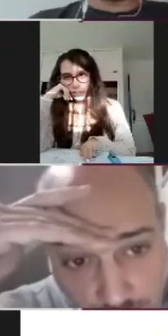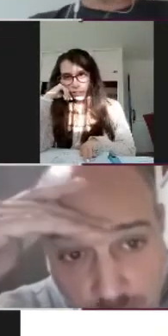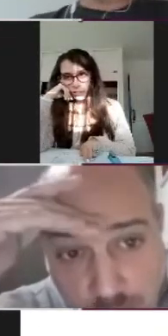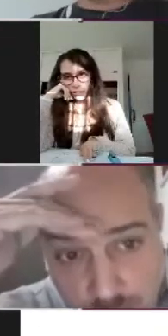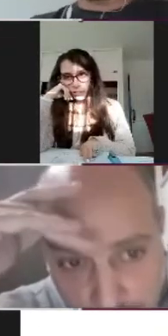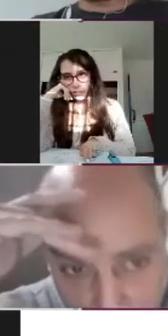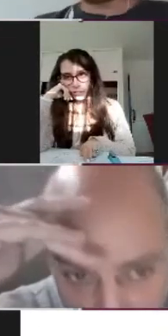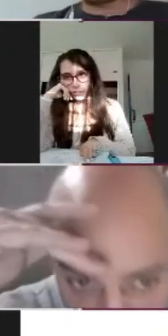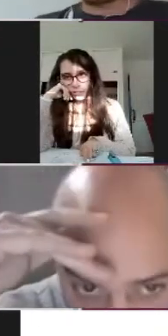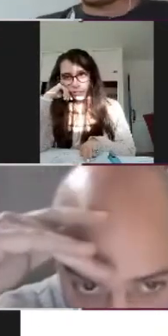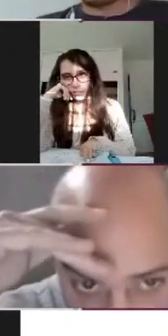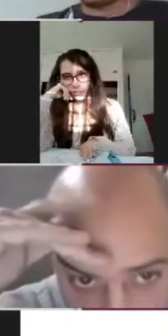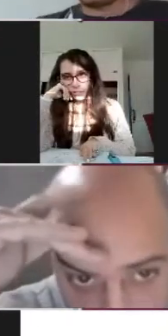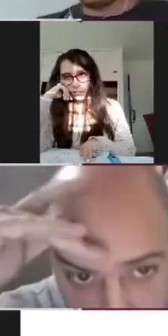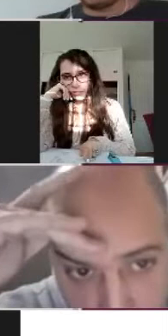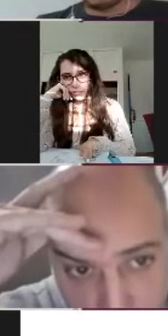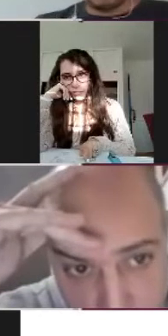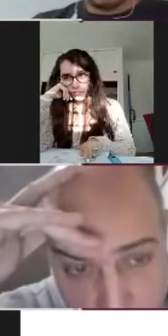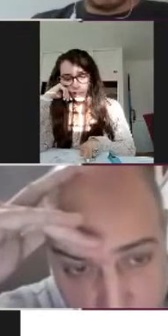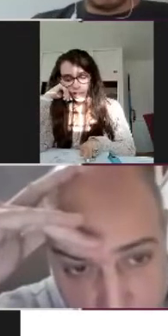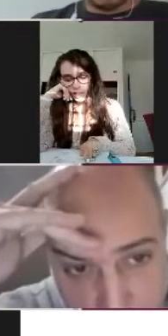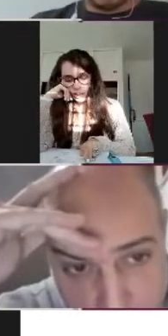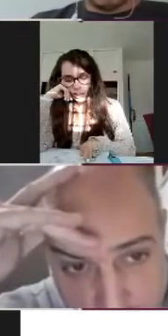3,150,000. Ahí, 3.150, ¿ves?